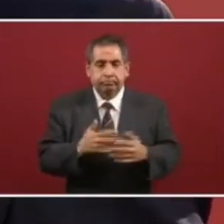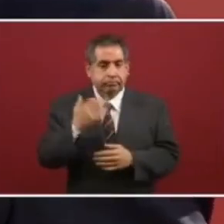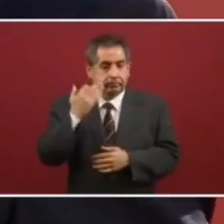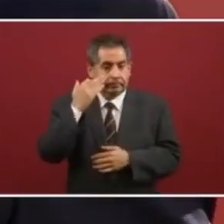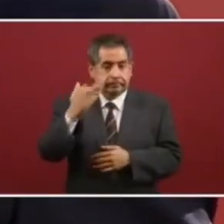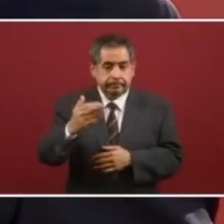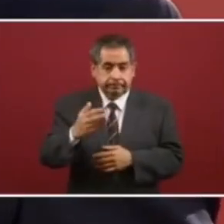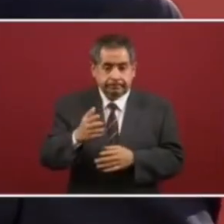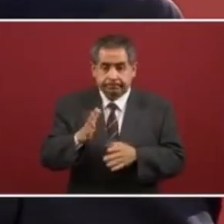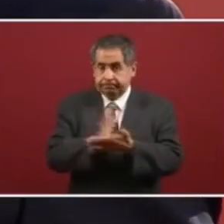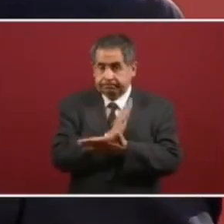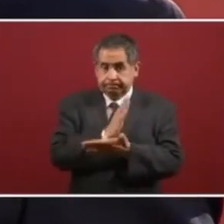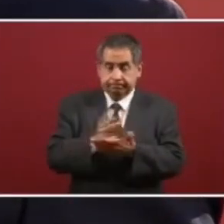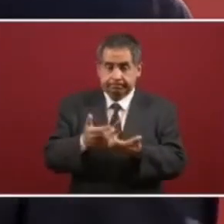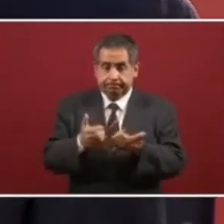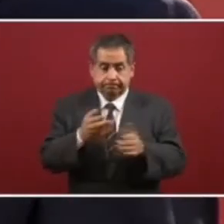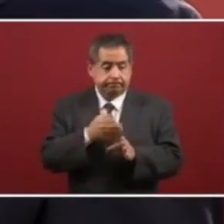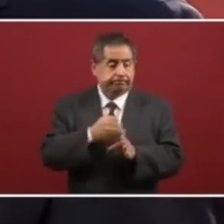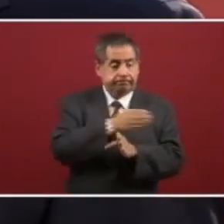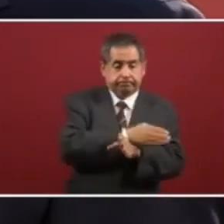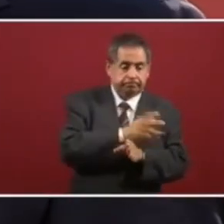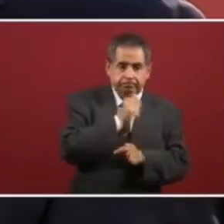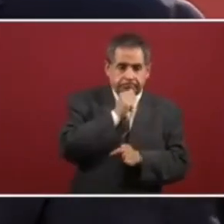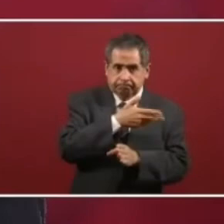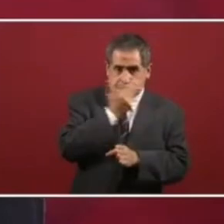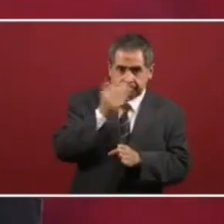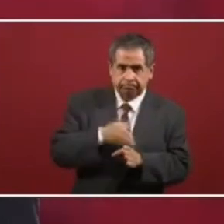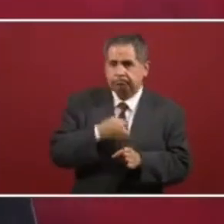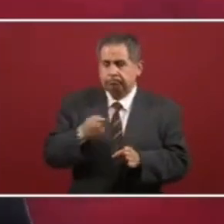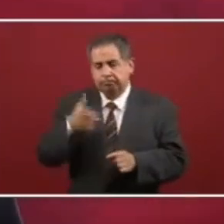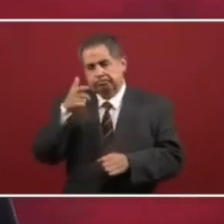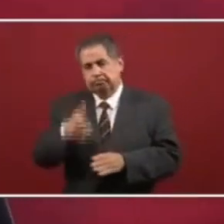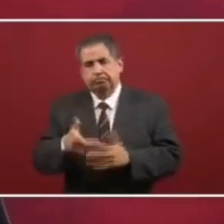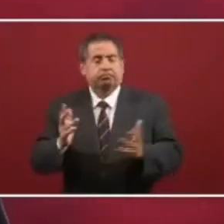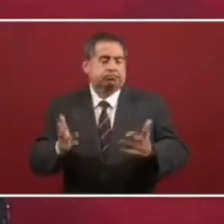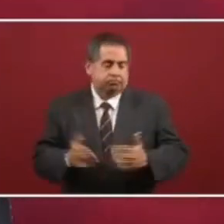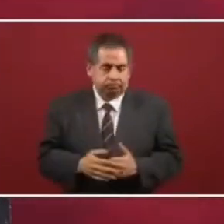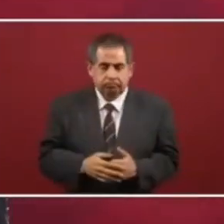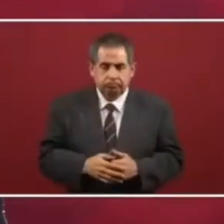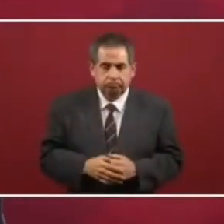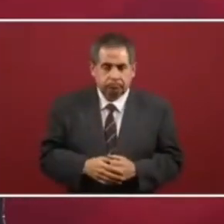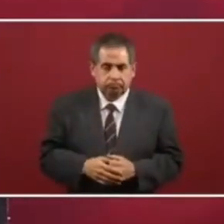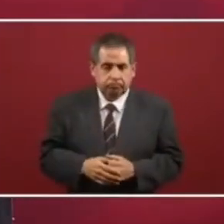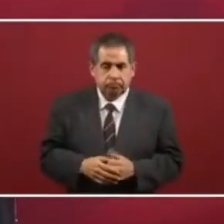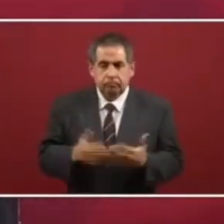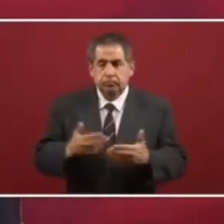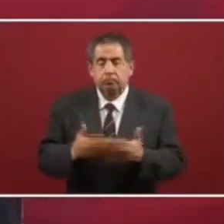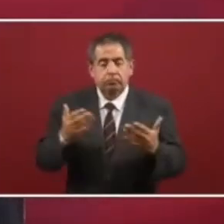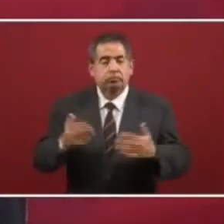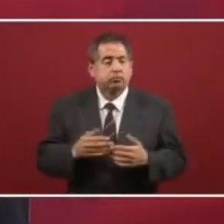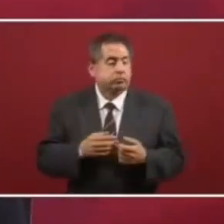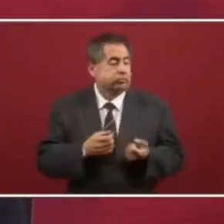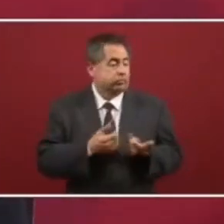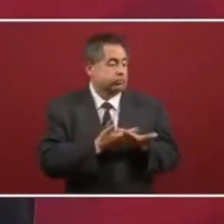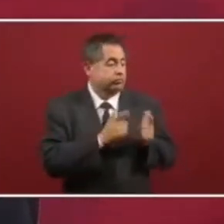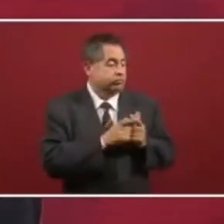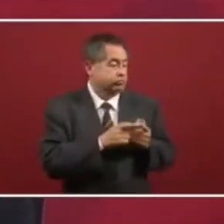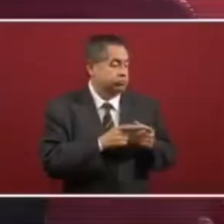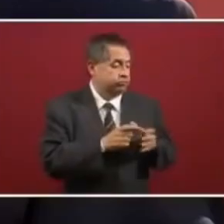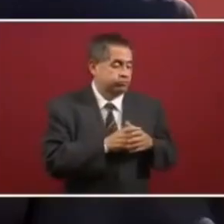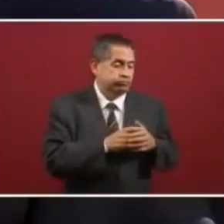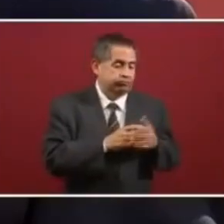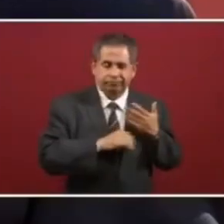tiempos, porque pues ahora nuestros adversarios puede